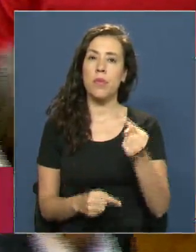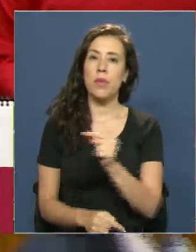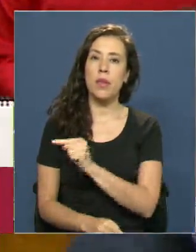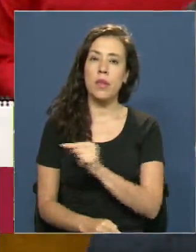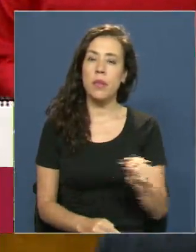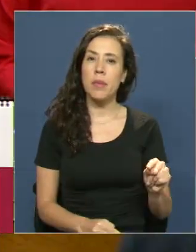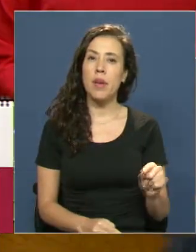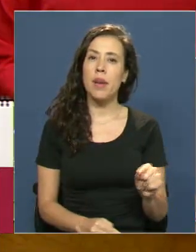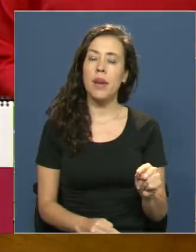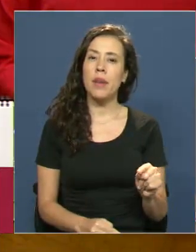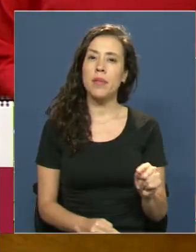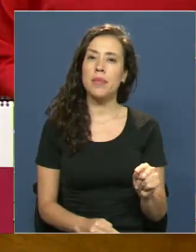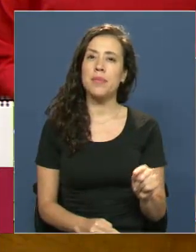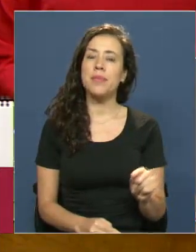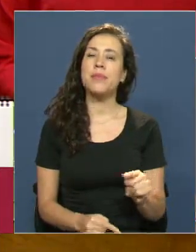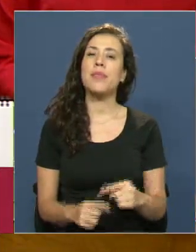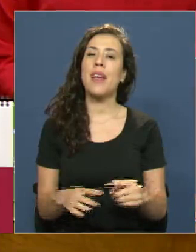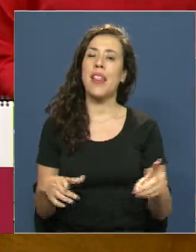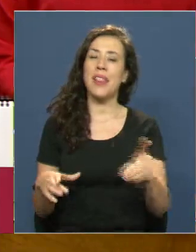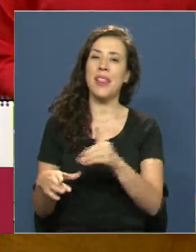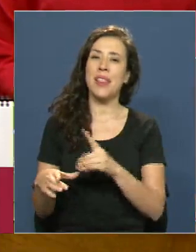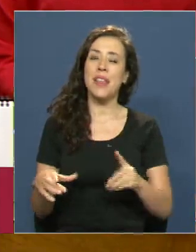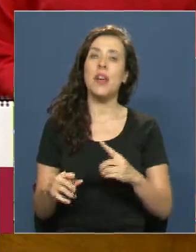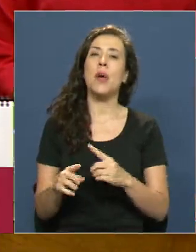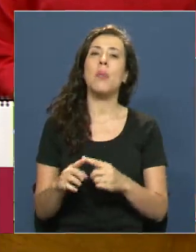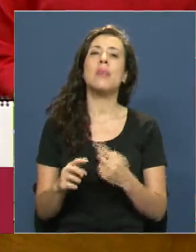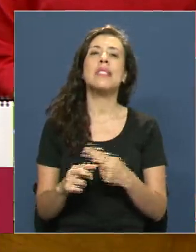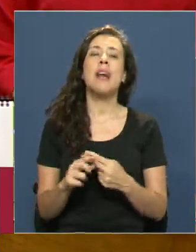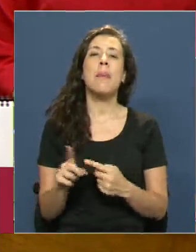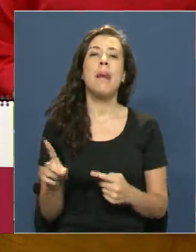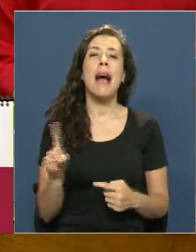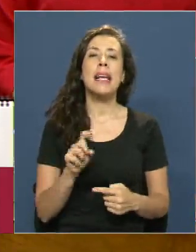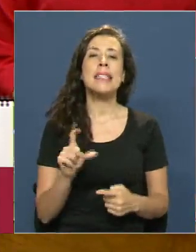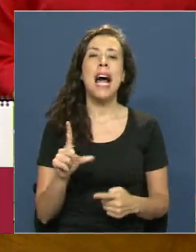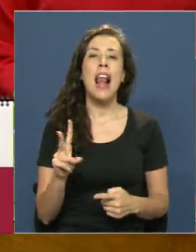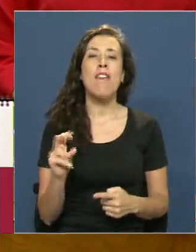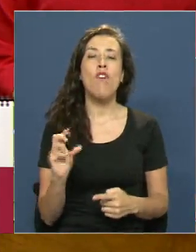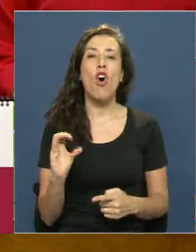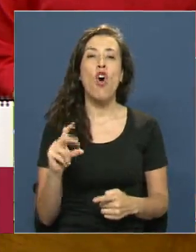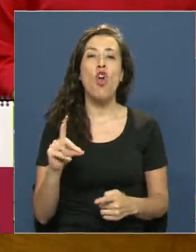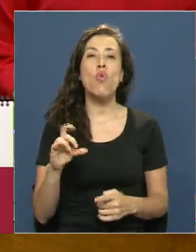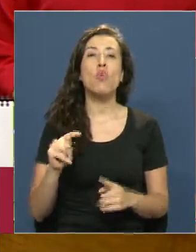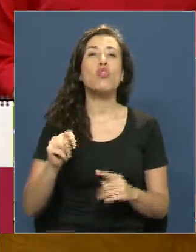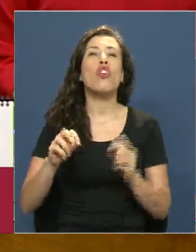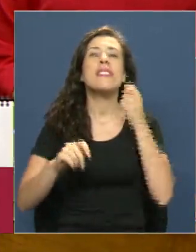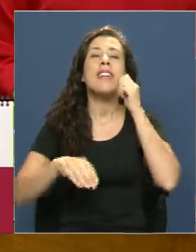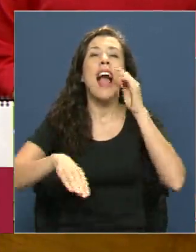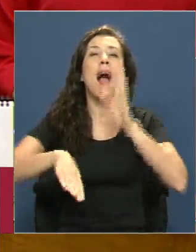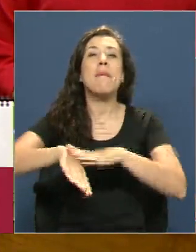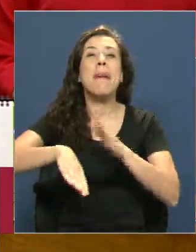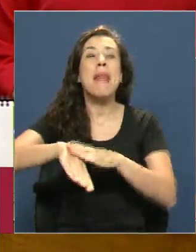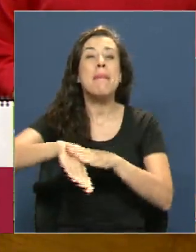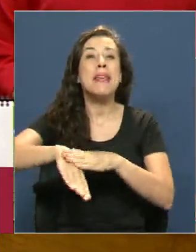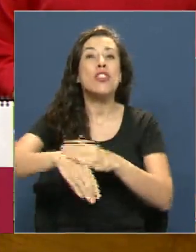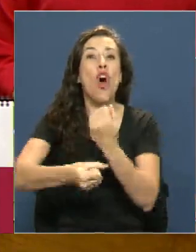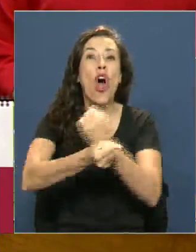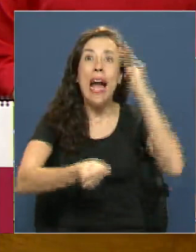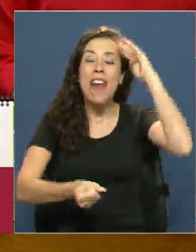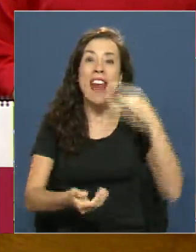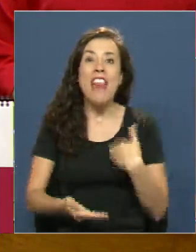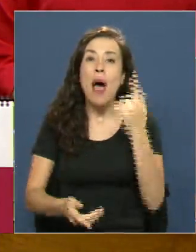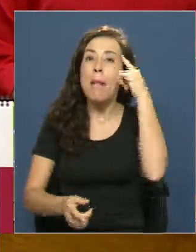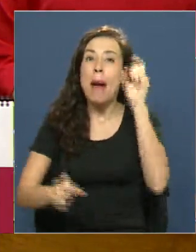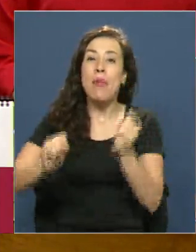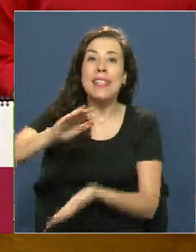en distrital respecto de los salvoconductos para poder asistir a donde estén ustedes,